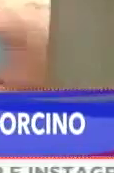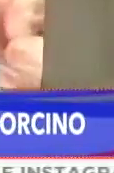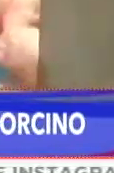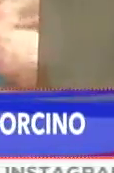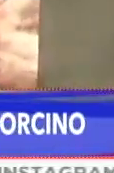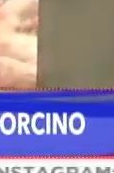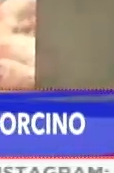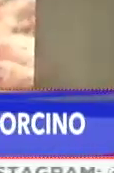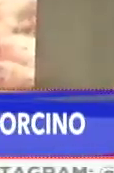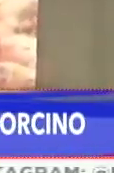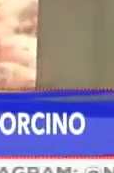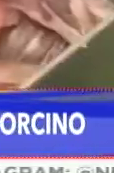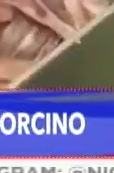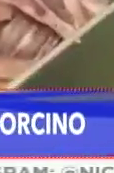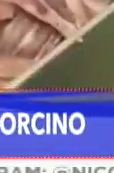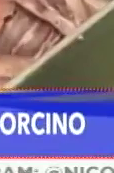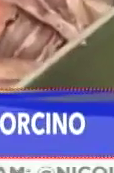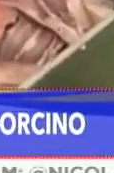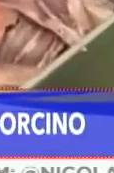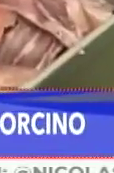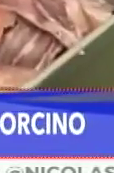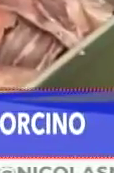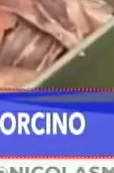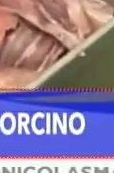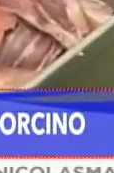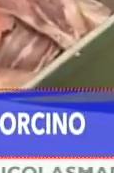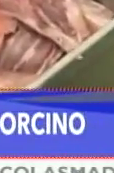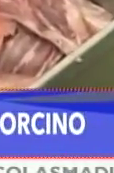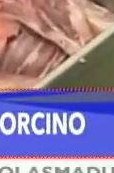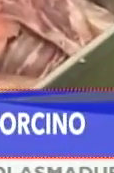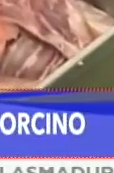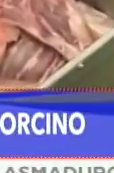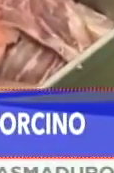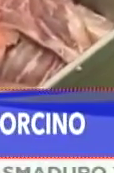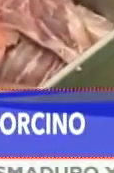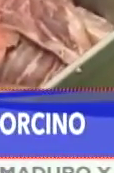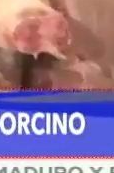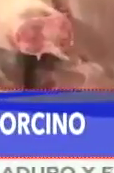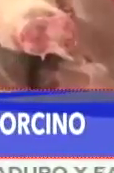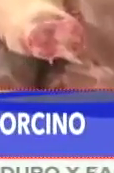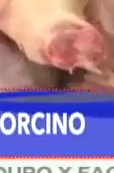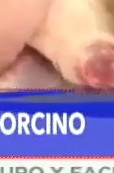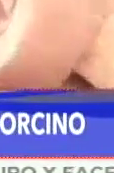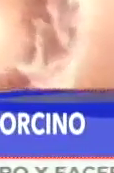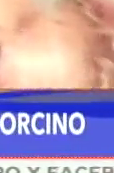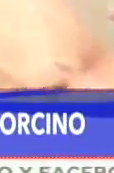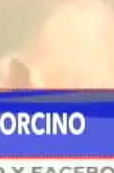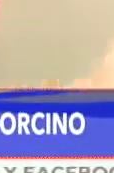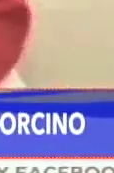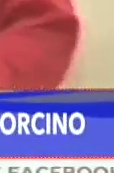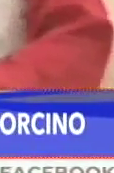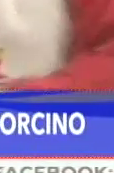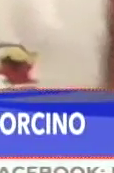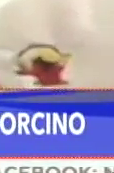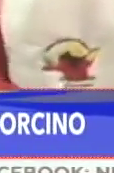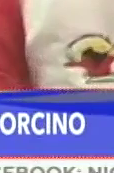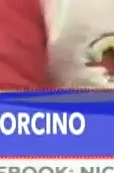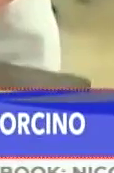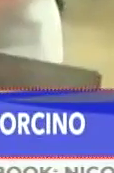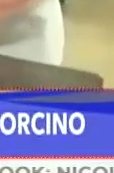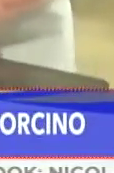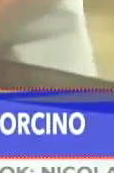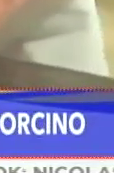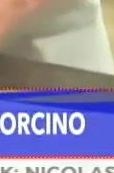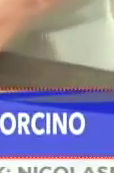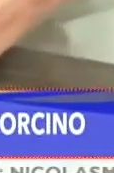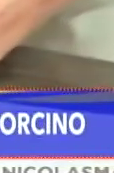producir y para adquirir estos productos en el mercado nacional. Bueno, nosotros estamos dando nuestra contribución,